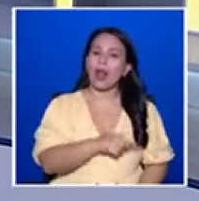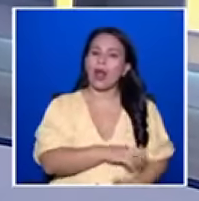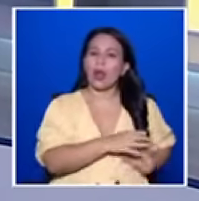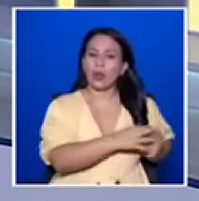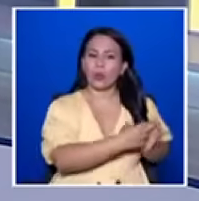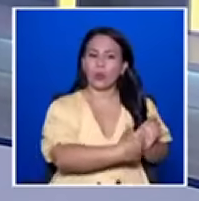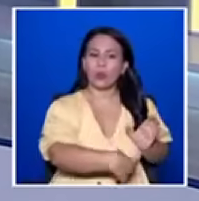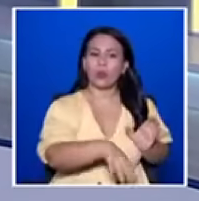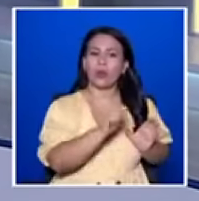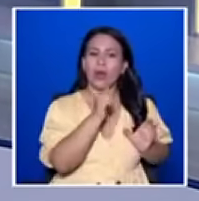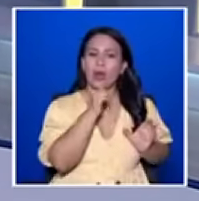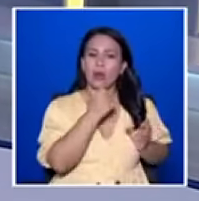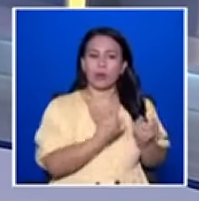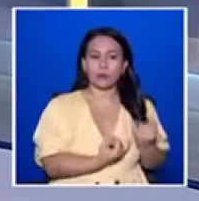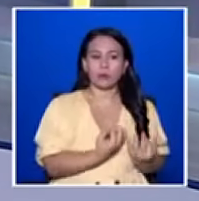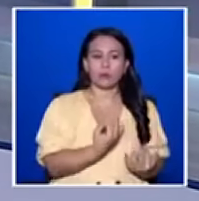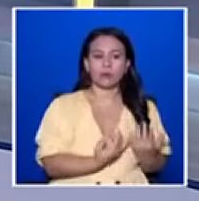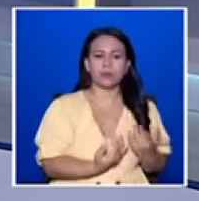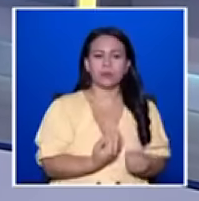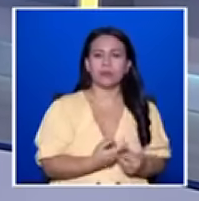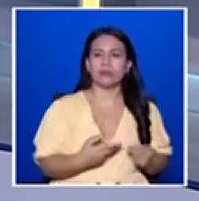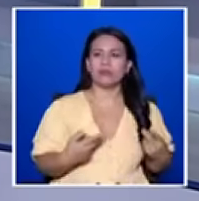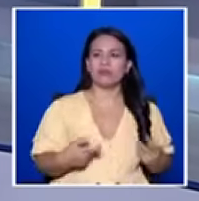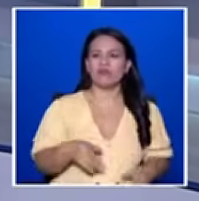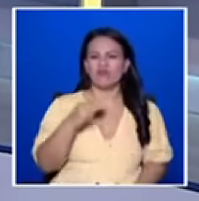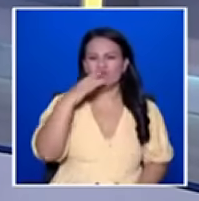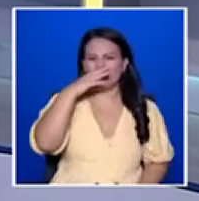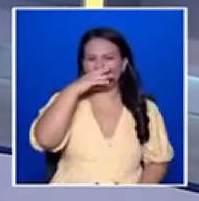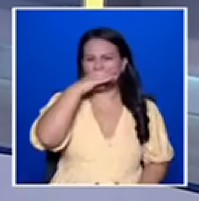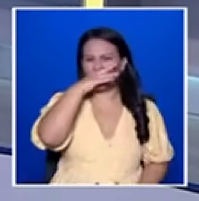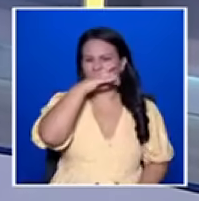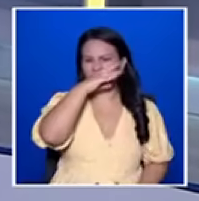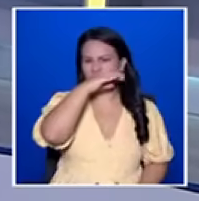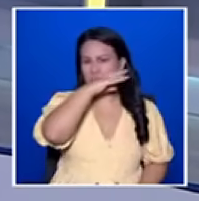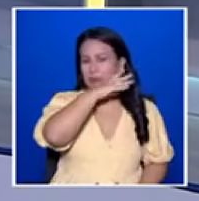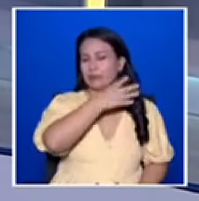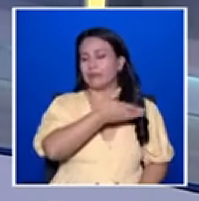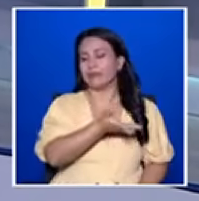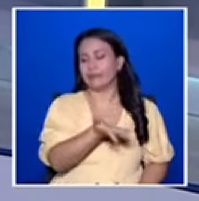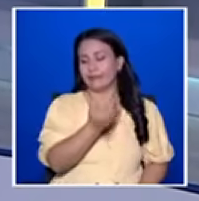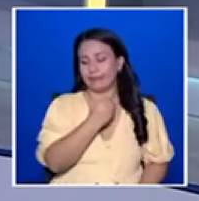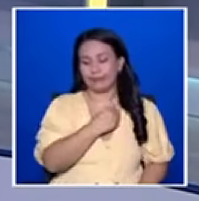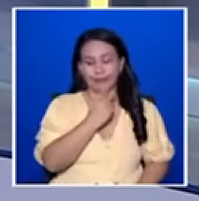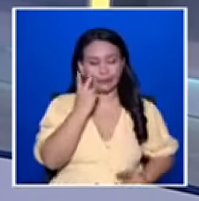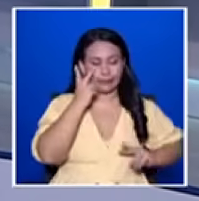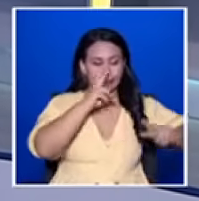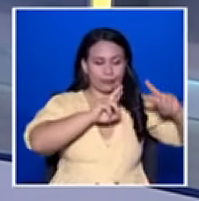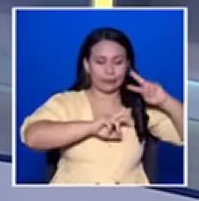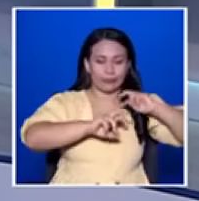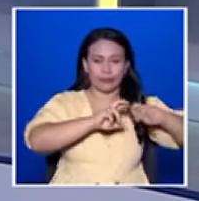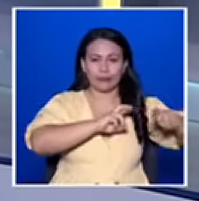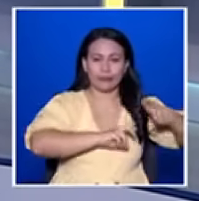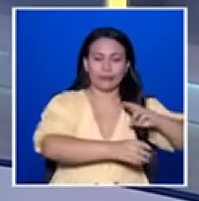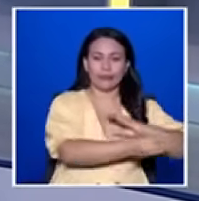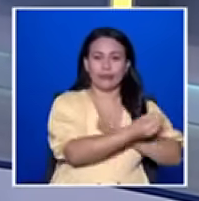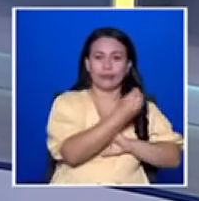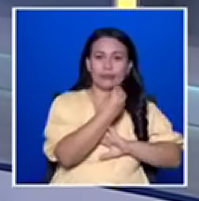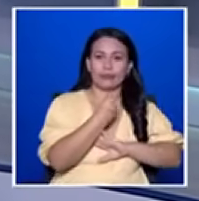agua que están llenos de maleza y de muchas otras cosas. Allí está María Belén Goncalves recabando toda la información. María Belén, adelante.